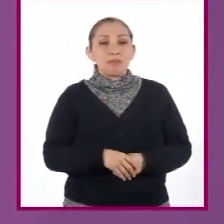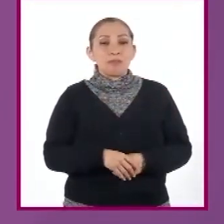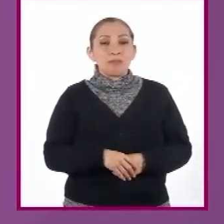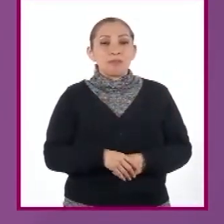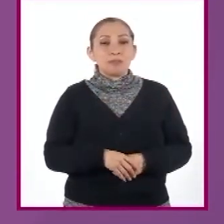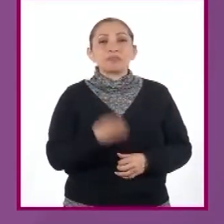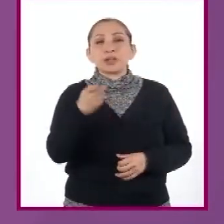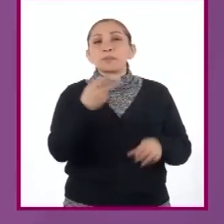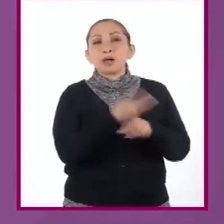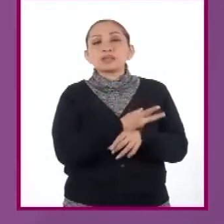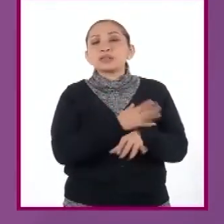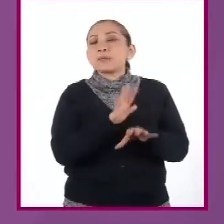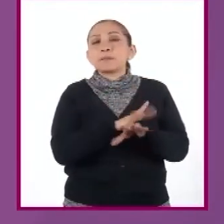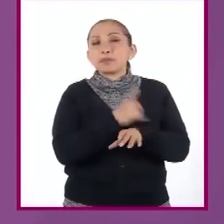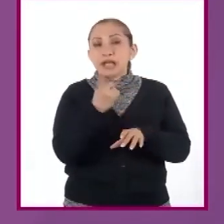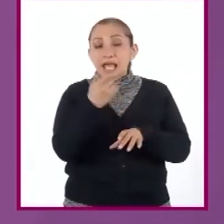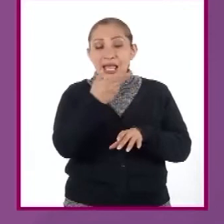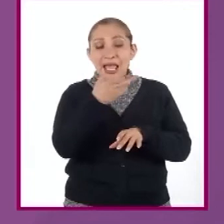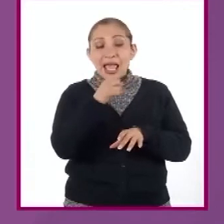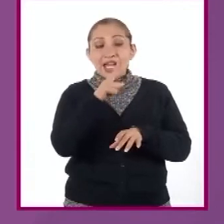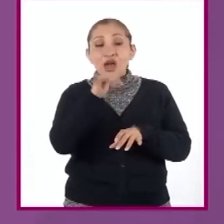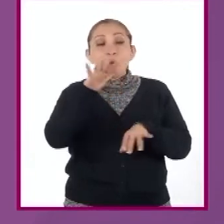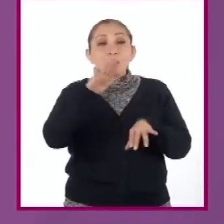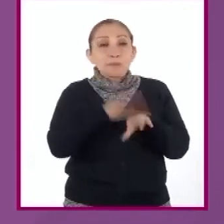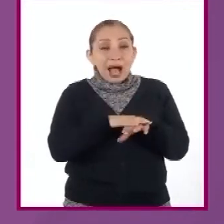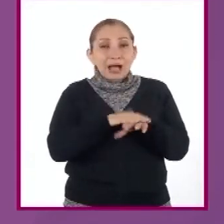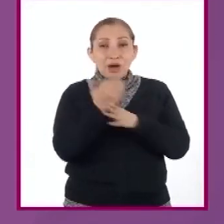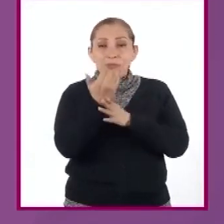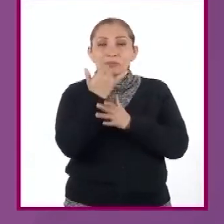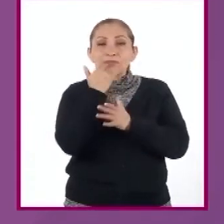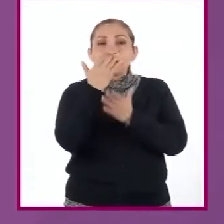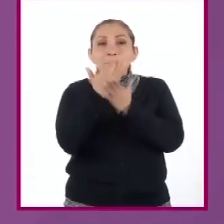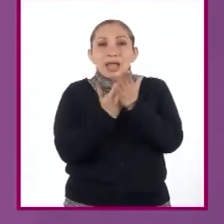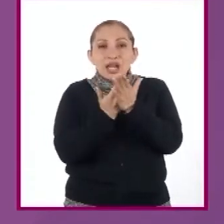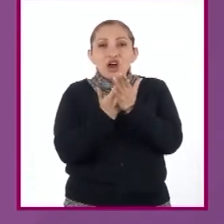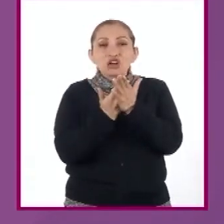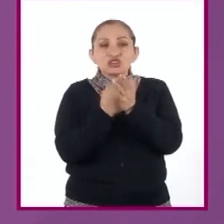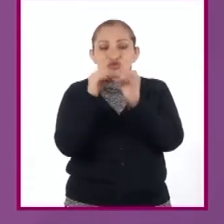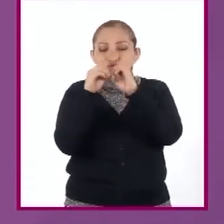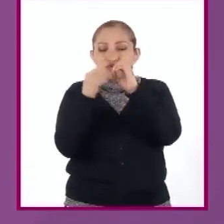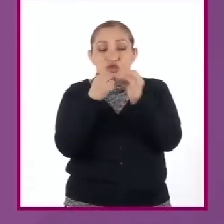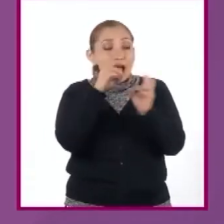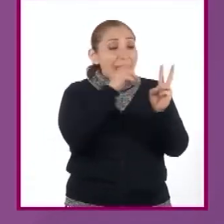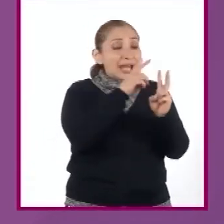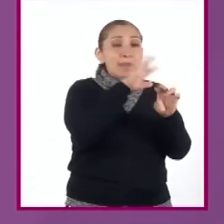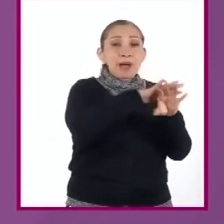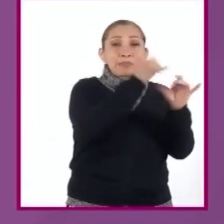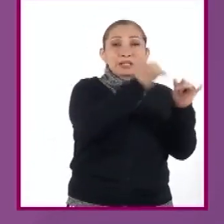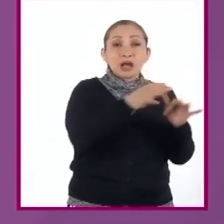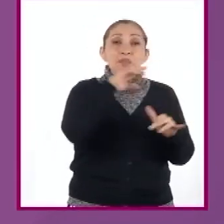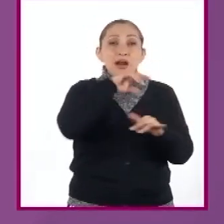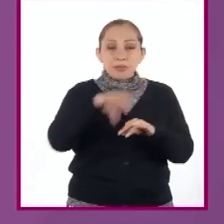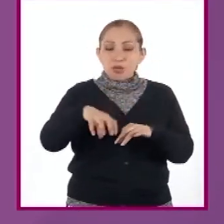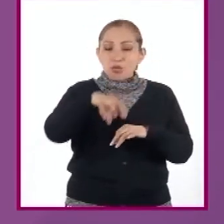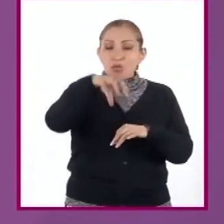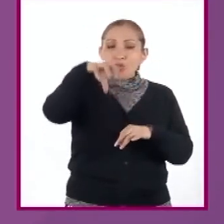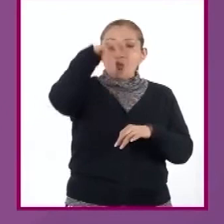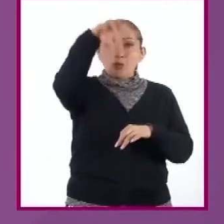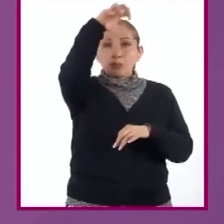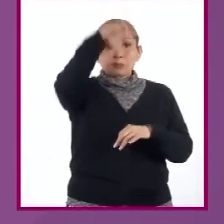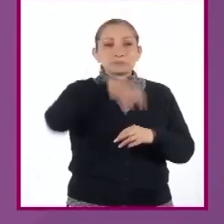Bueno, esto sucede porque el helio tiene menor densidad que el aire, por lo tanto sube más rápido.